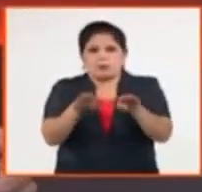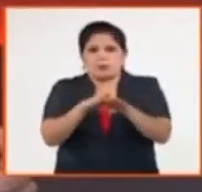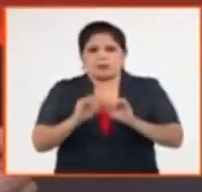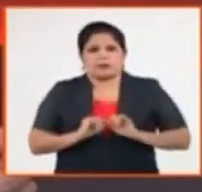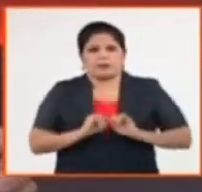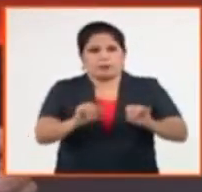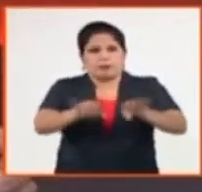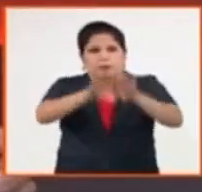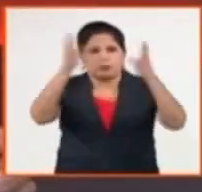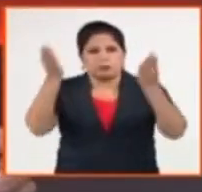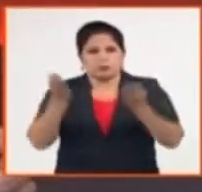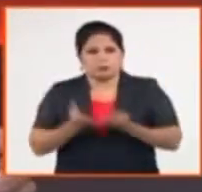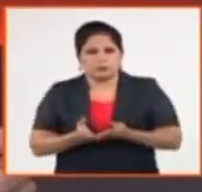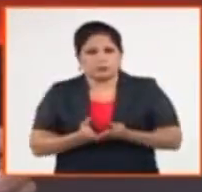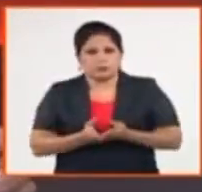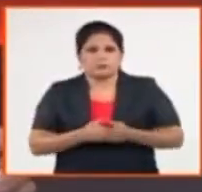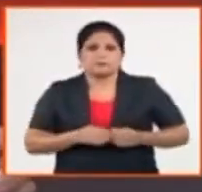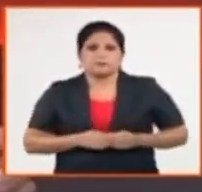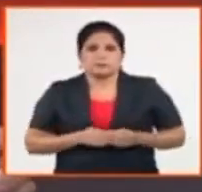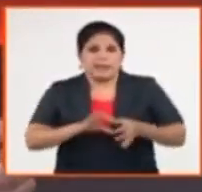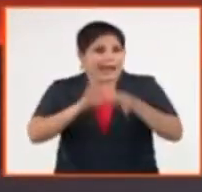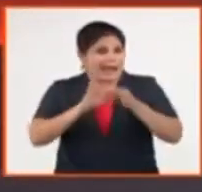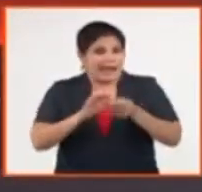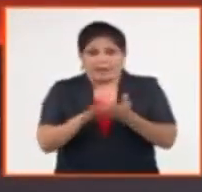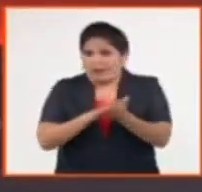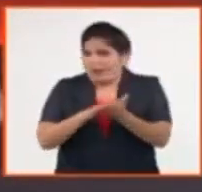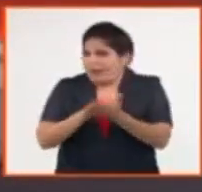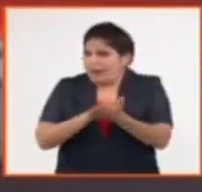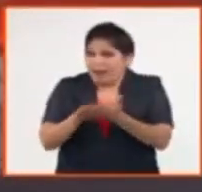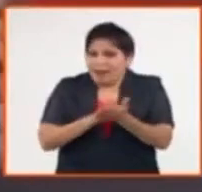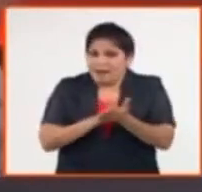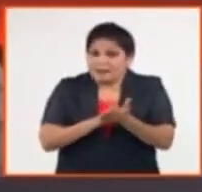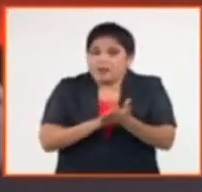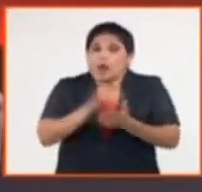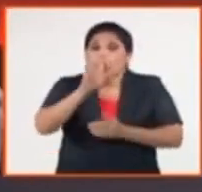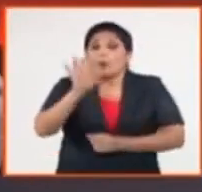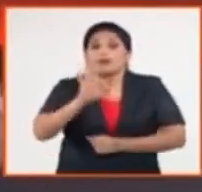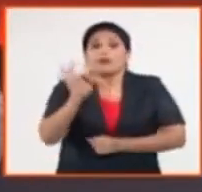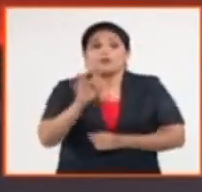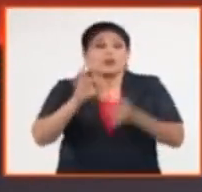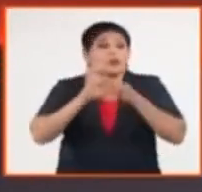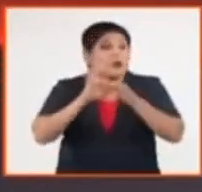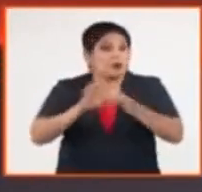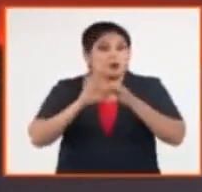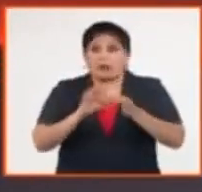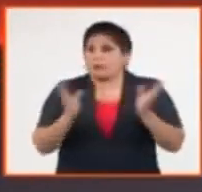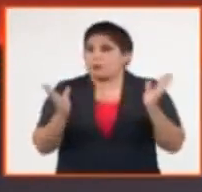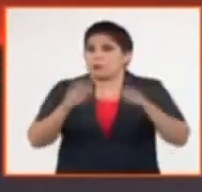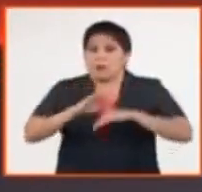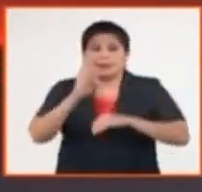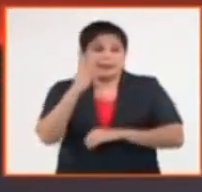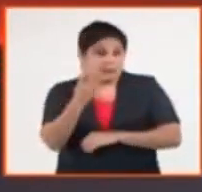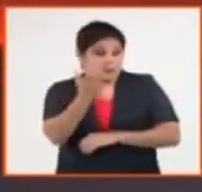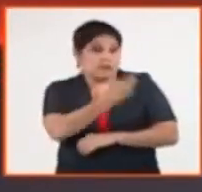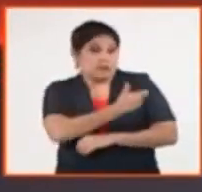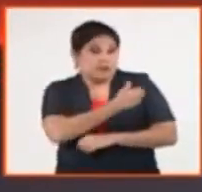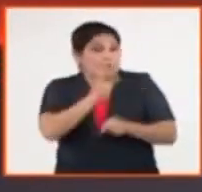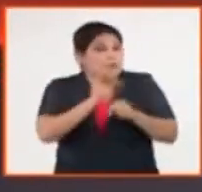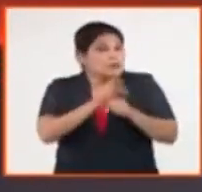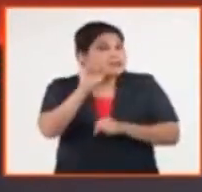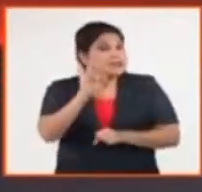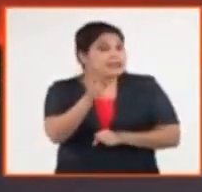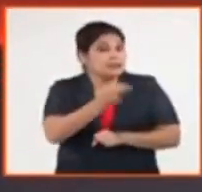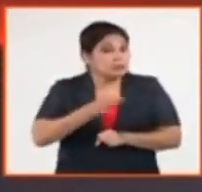en el mundo. Es decir, que no transitan a la gravedad ni al estado crítico el 90%. 90% de protección de la enfermedad